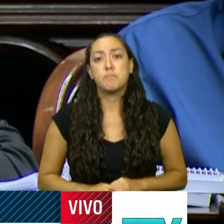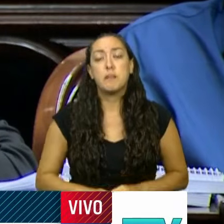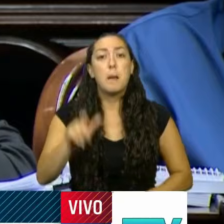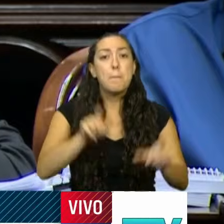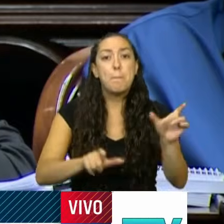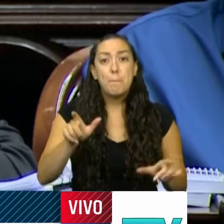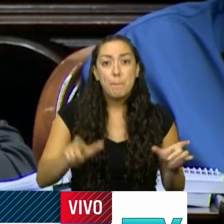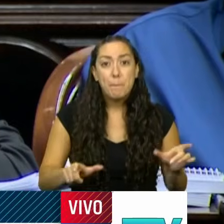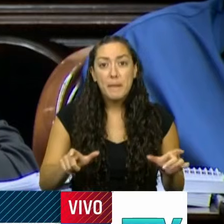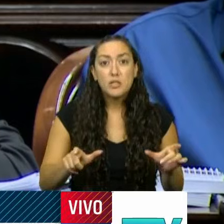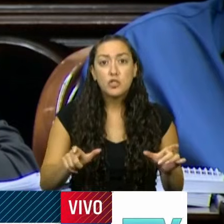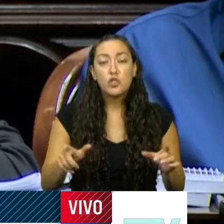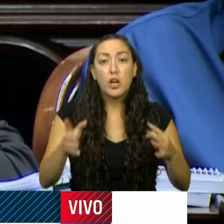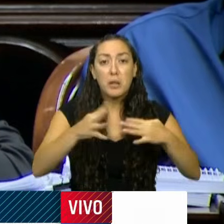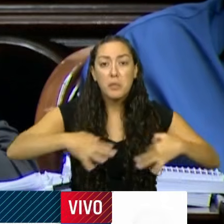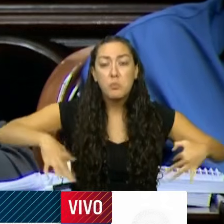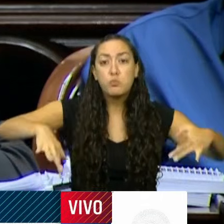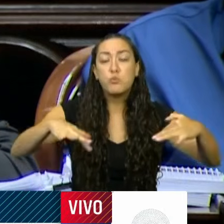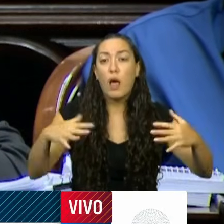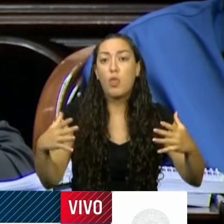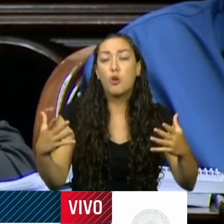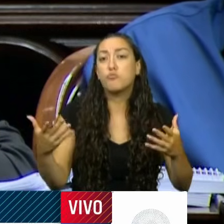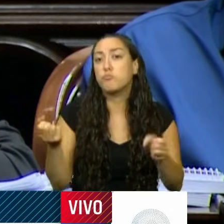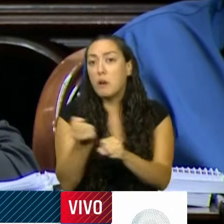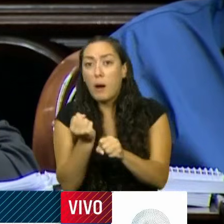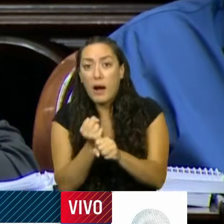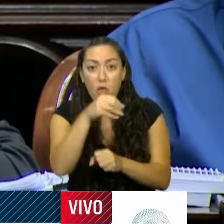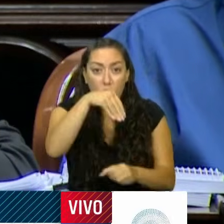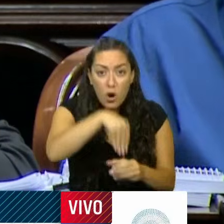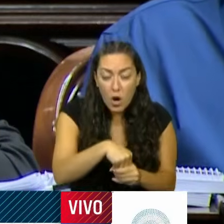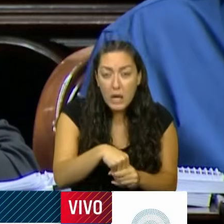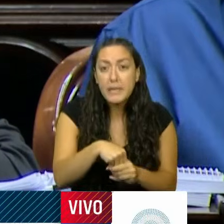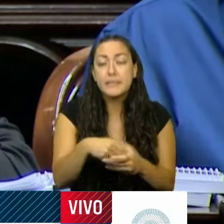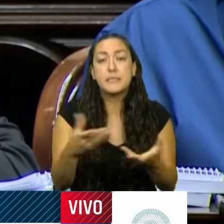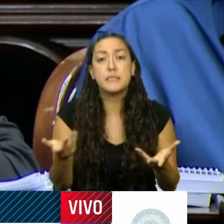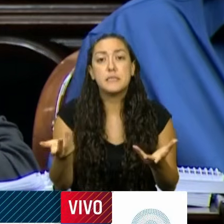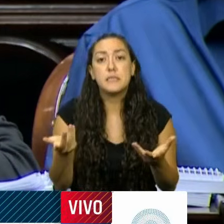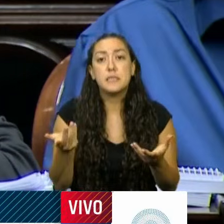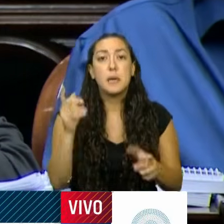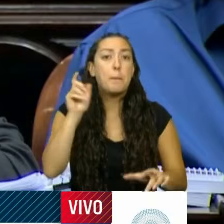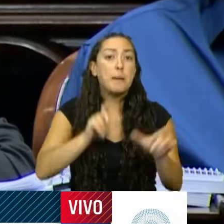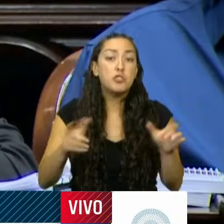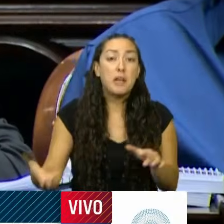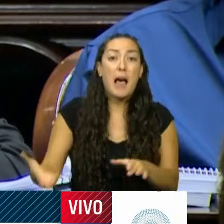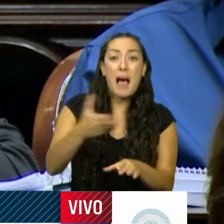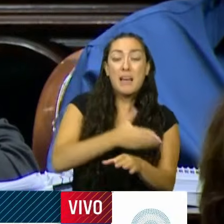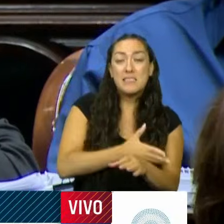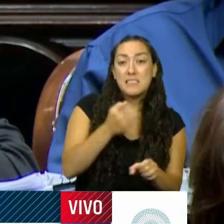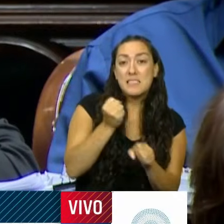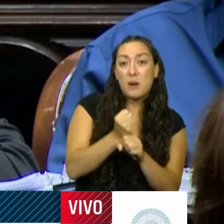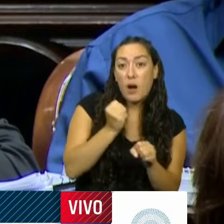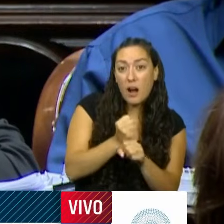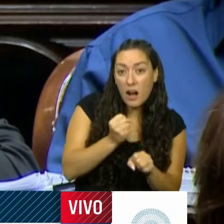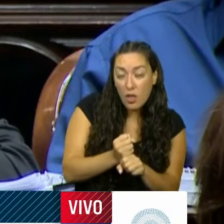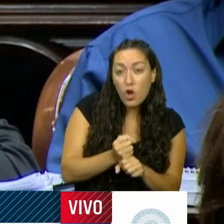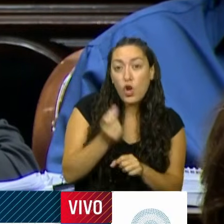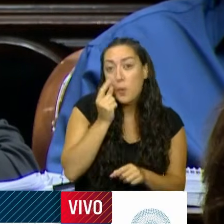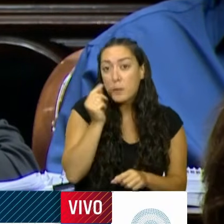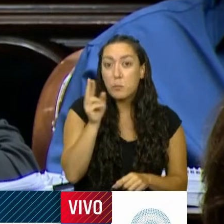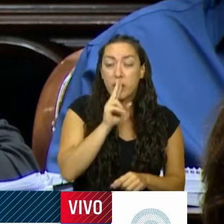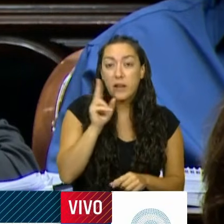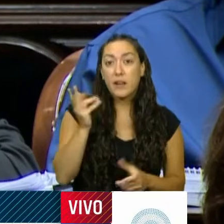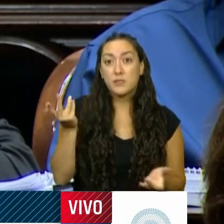que sostienen esta Cámara de Diputados, a los que laburaron antes, a las que laburaron